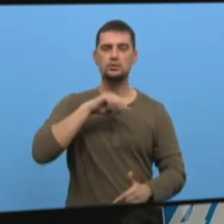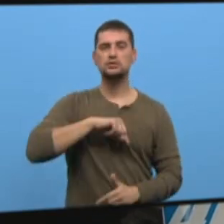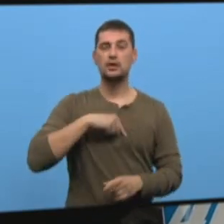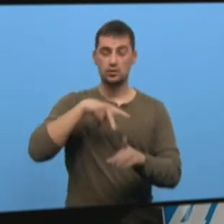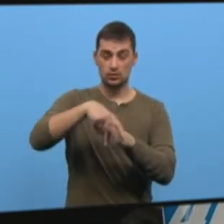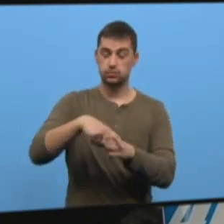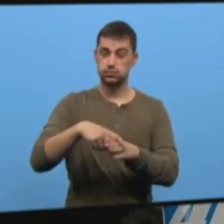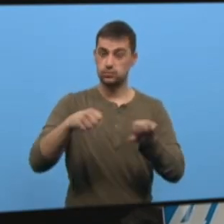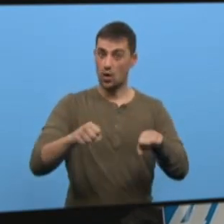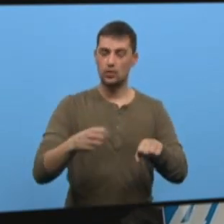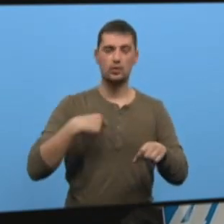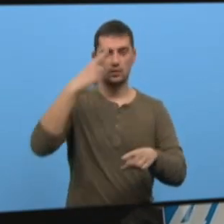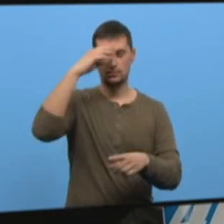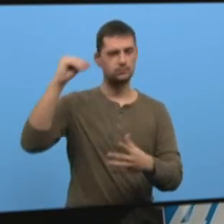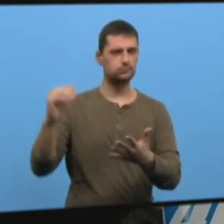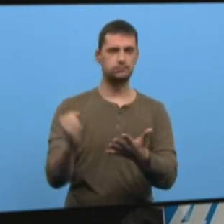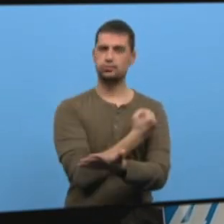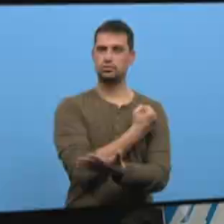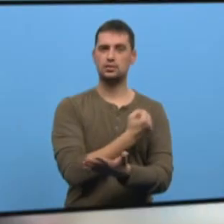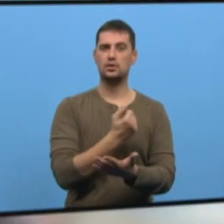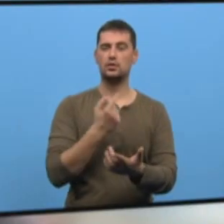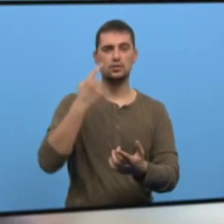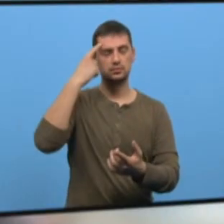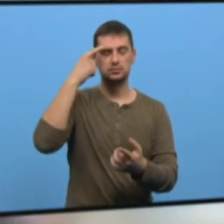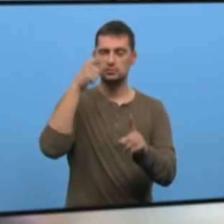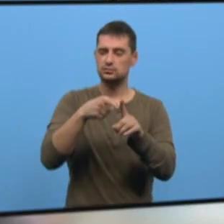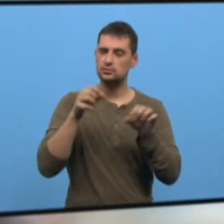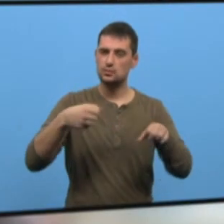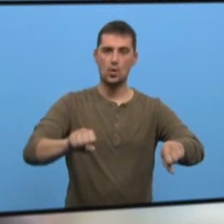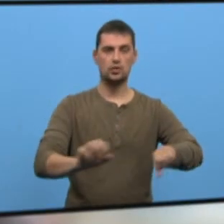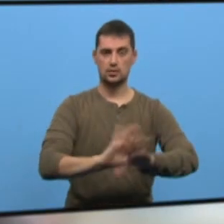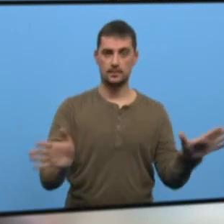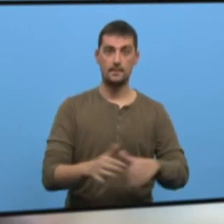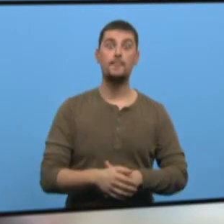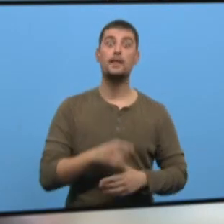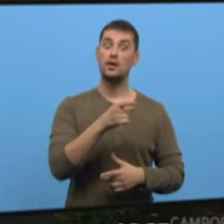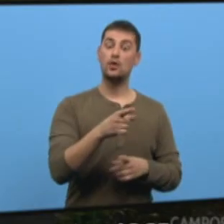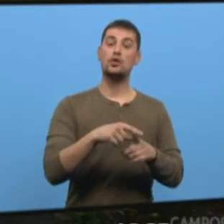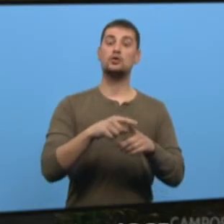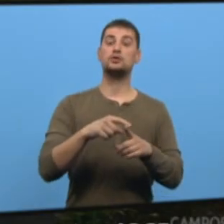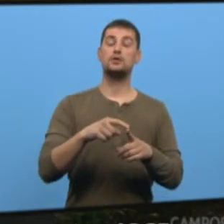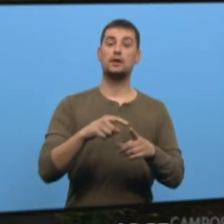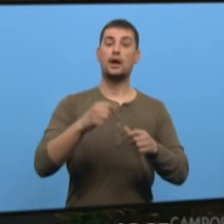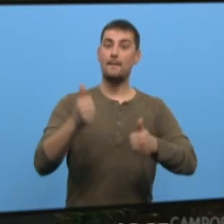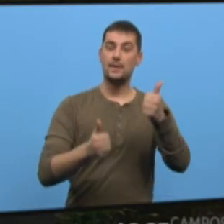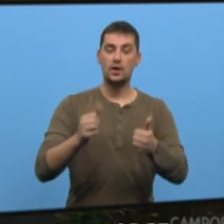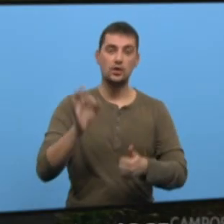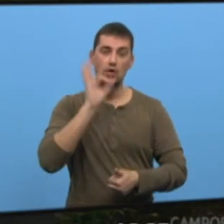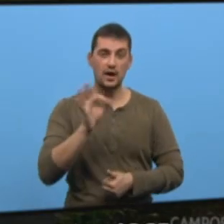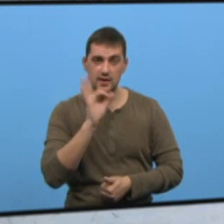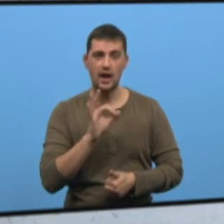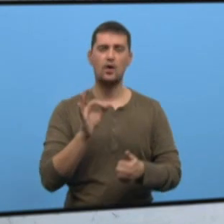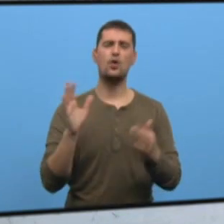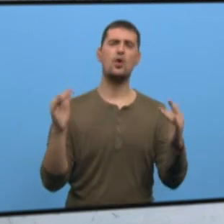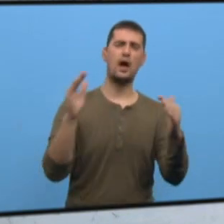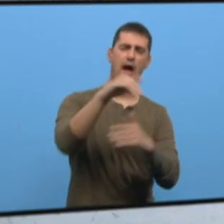que est pensando NPR ag cabe a partir de ahí o campato galego de Enduro a carreira de Enduro extremo en